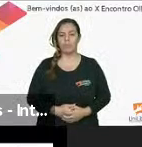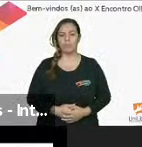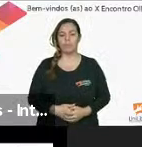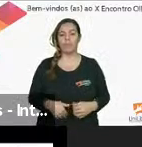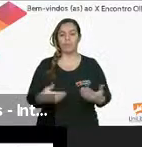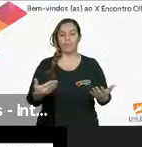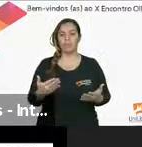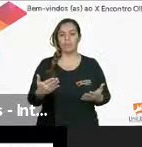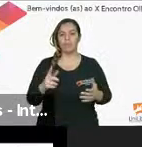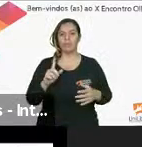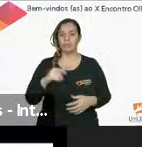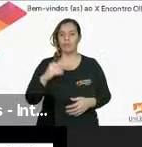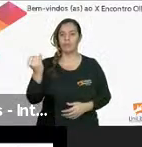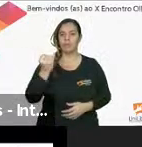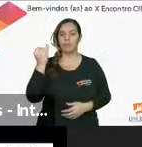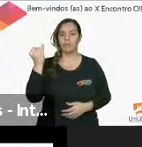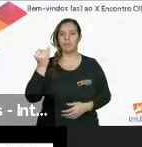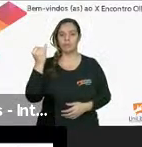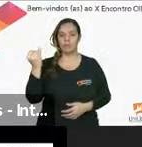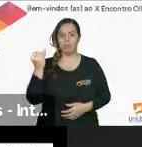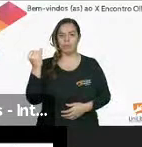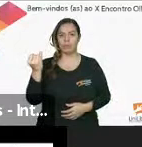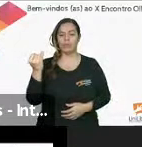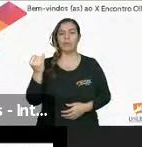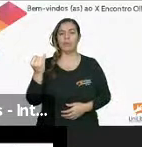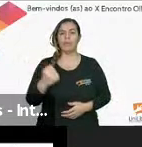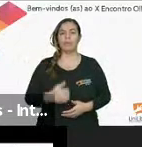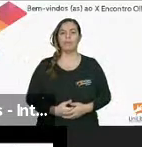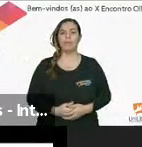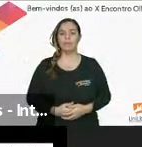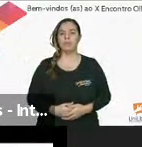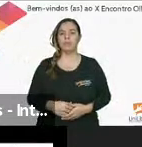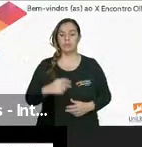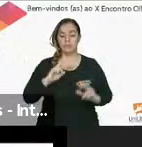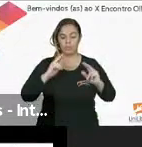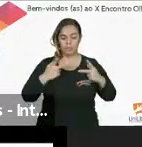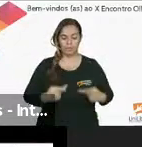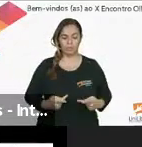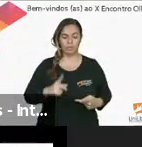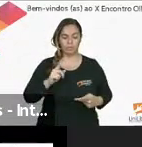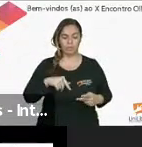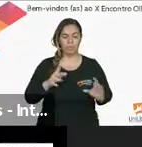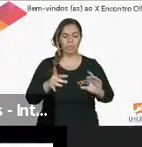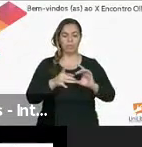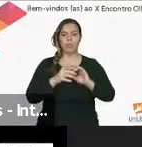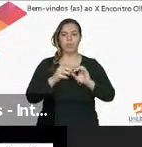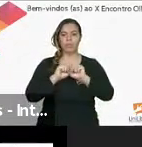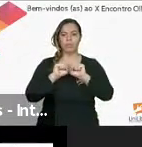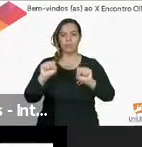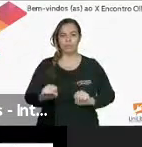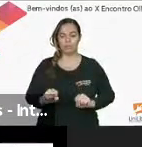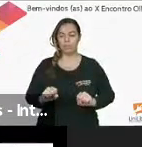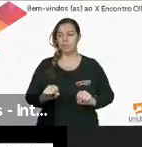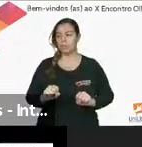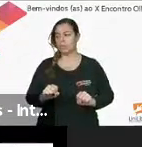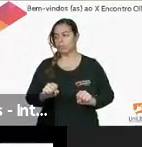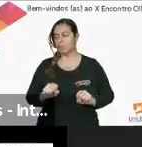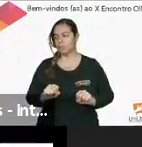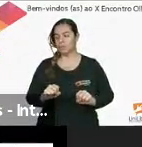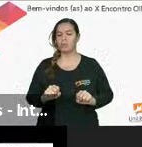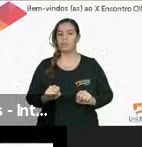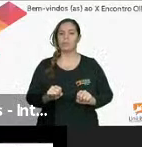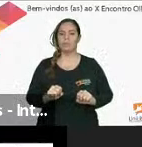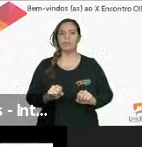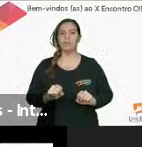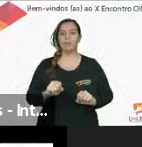son relevantes. El primero tiene que ver con tratar a los seres vivos como sistema, la noción de autopoiesis. Tiene que ver